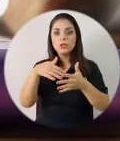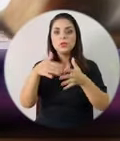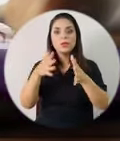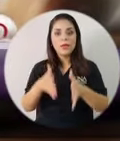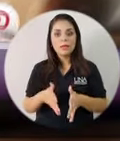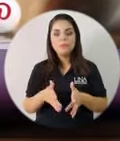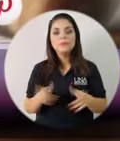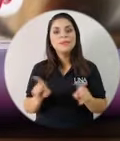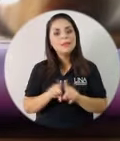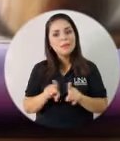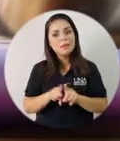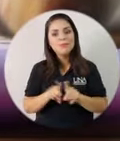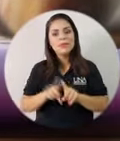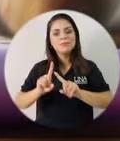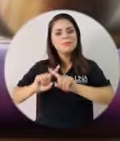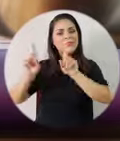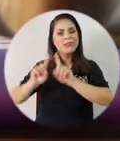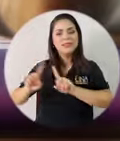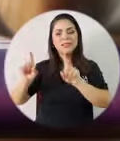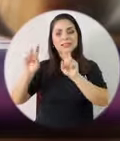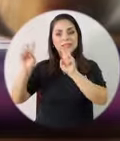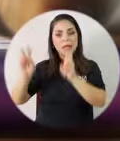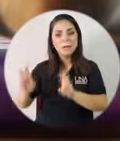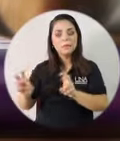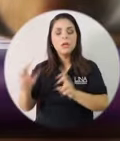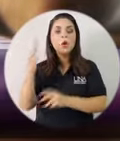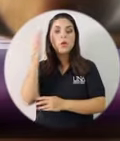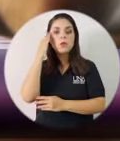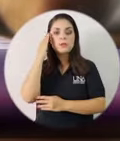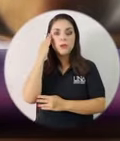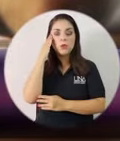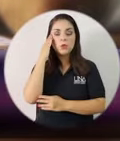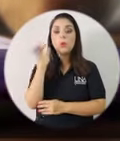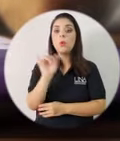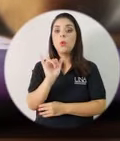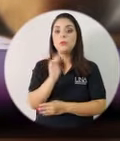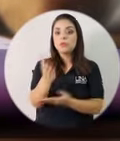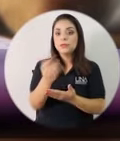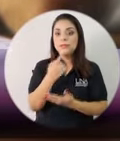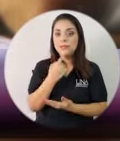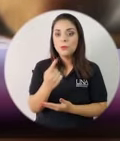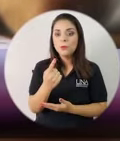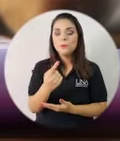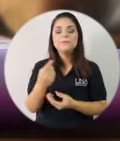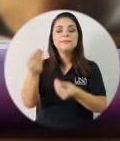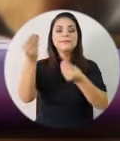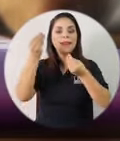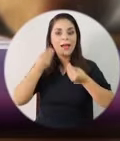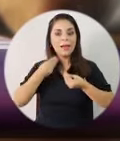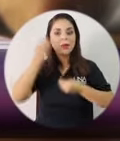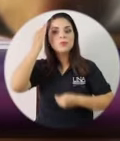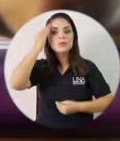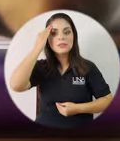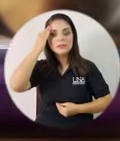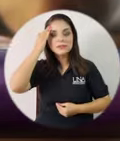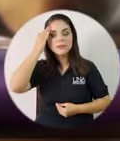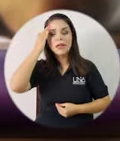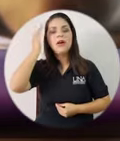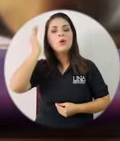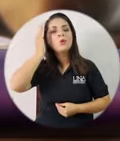del estudiante y también diferentes áreas de conocimiento que pueden, como usted muy bien señalaba, crear una nueva